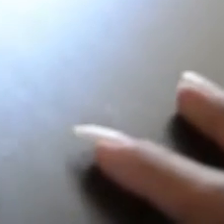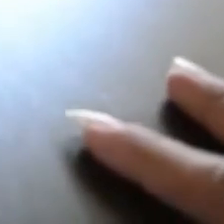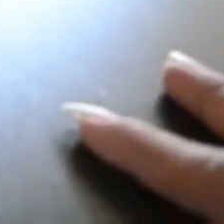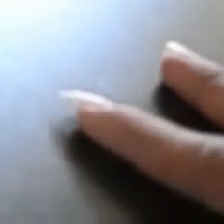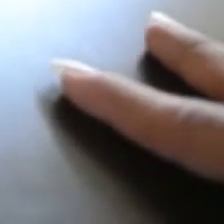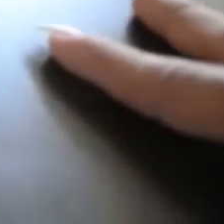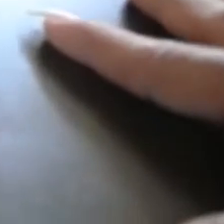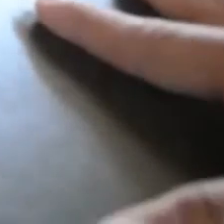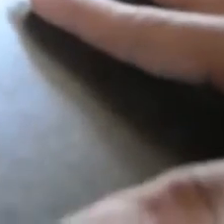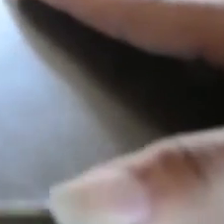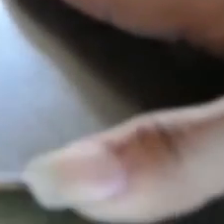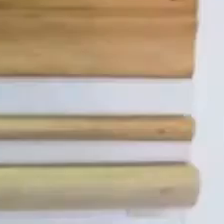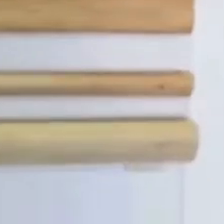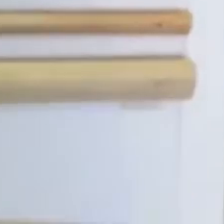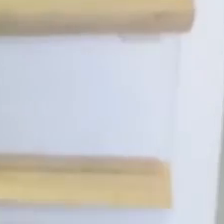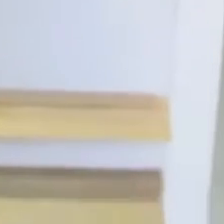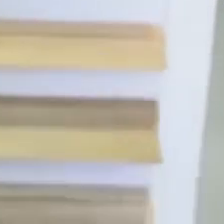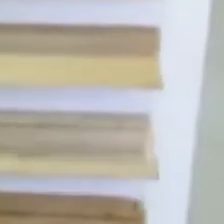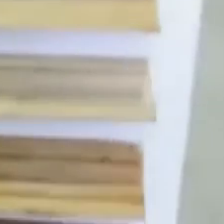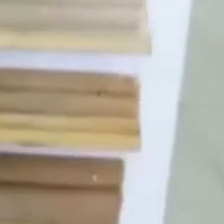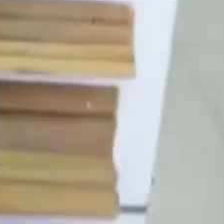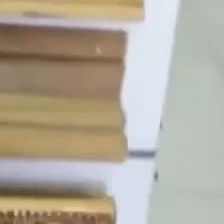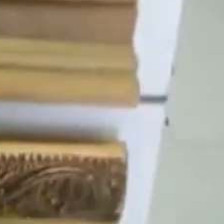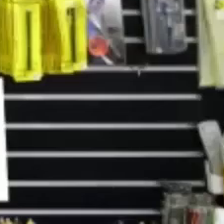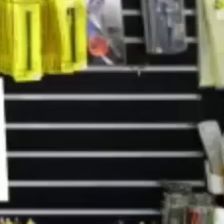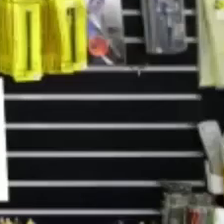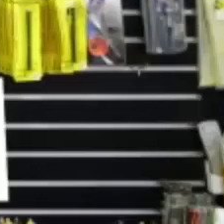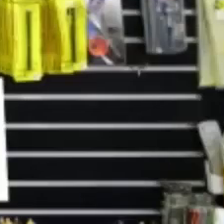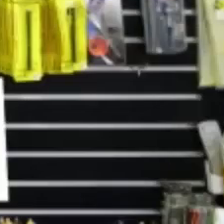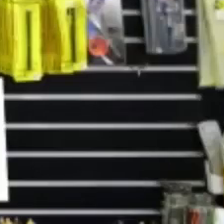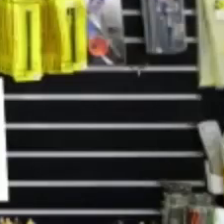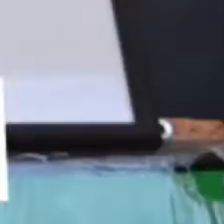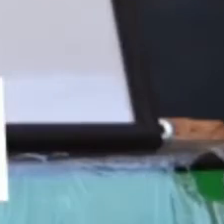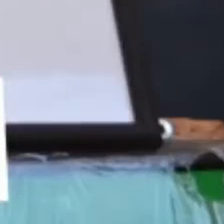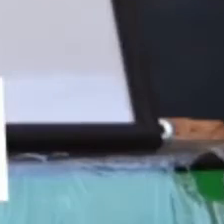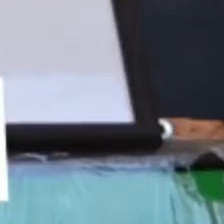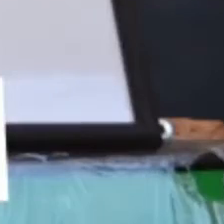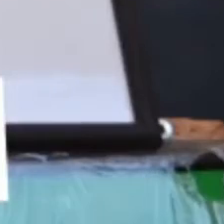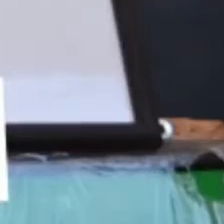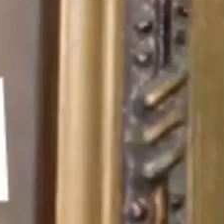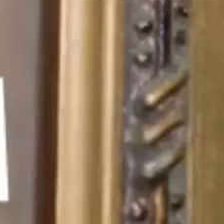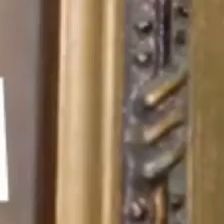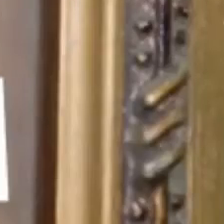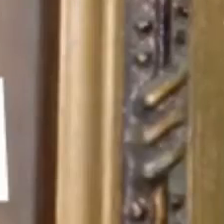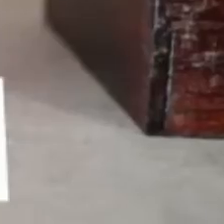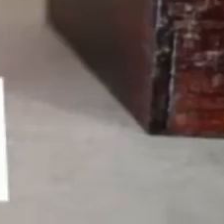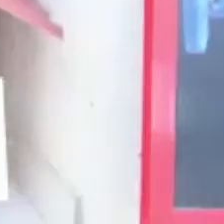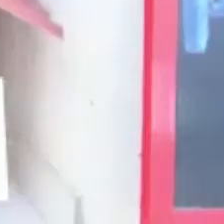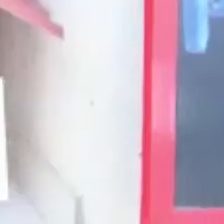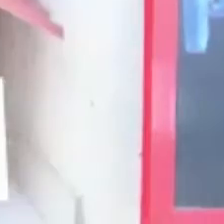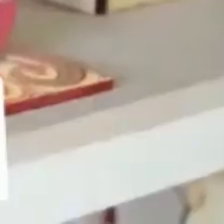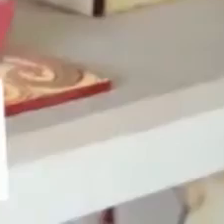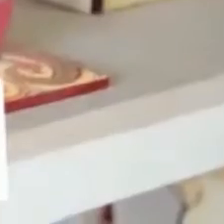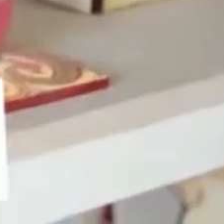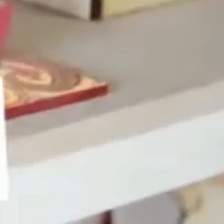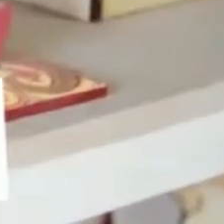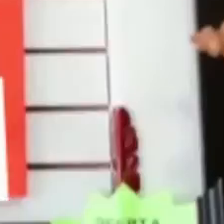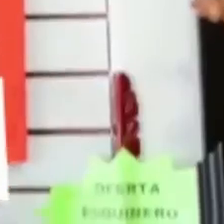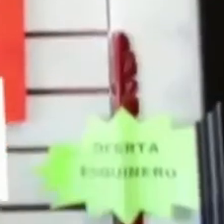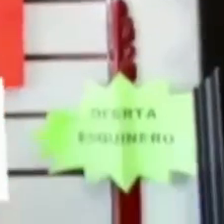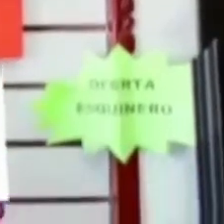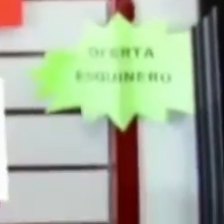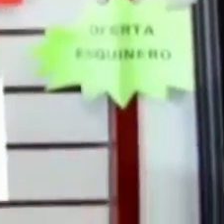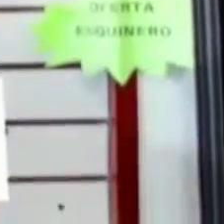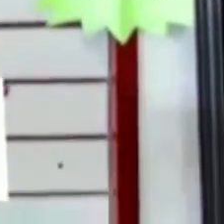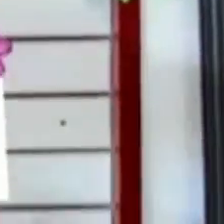Además se encuentra triplex por retal, molduras, ferretería, tableros y mucho más. Calle 50,